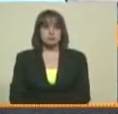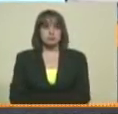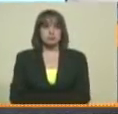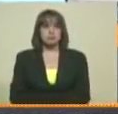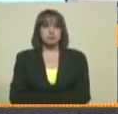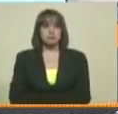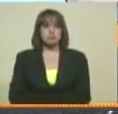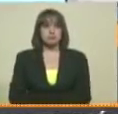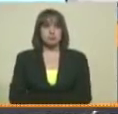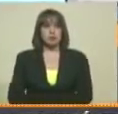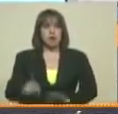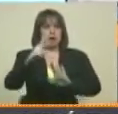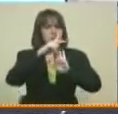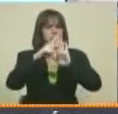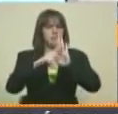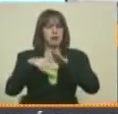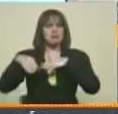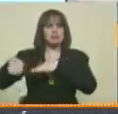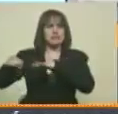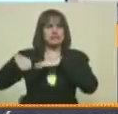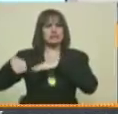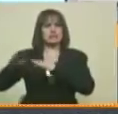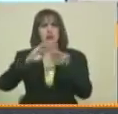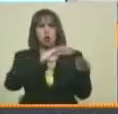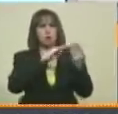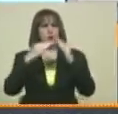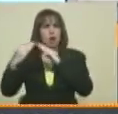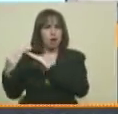El plan textil comunal.